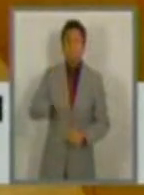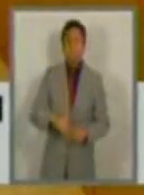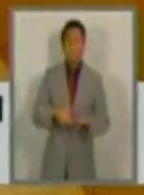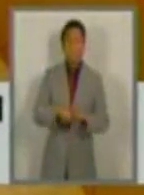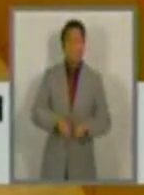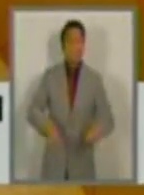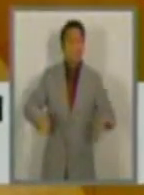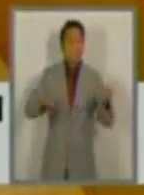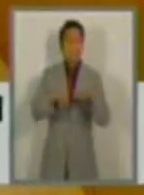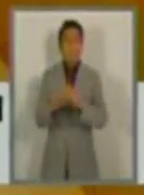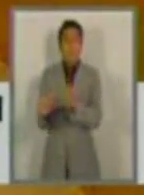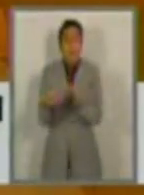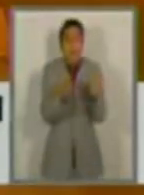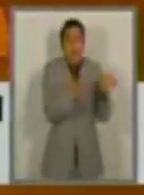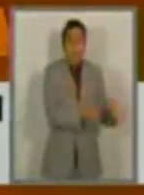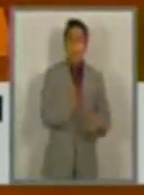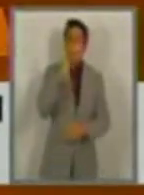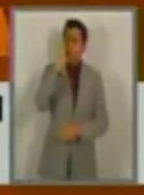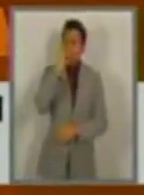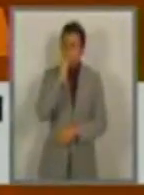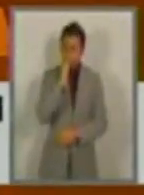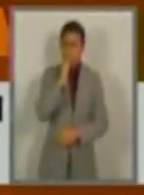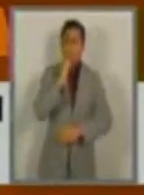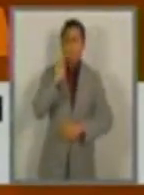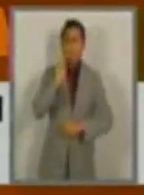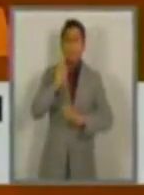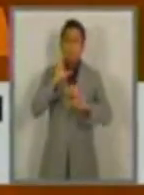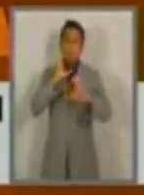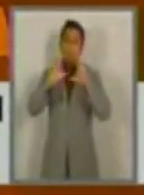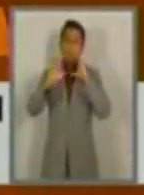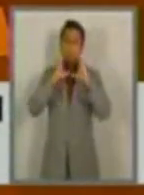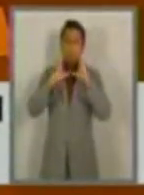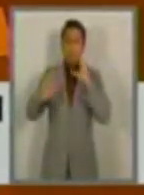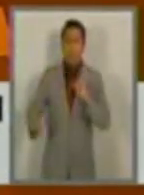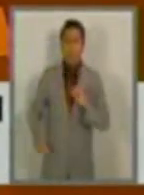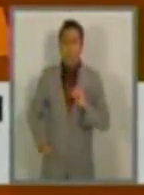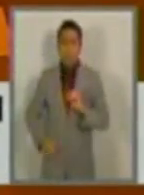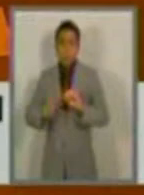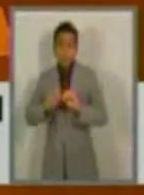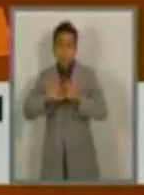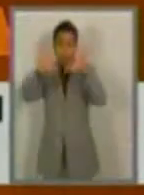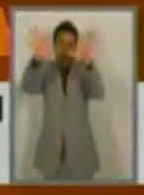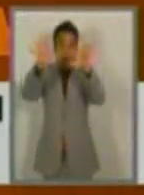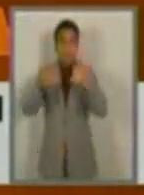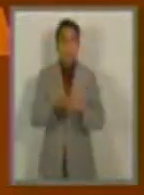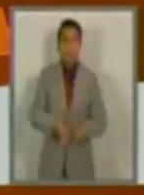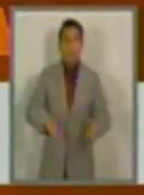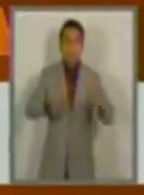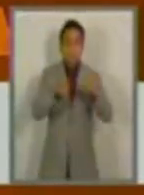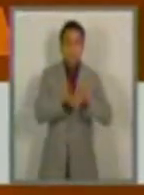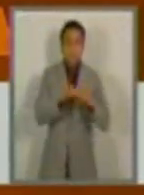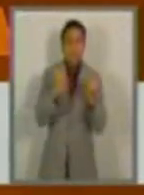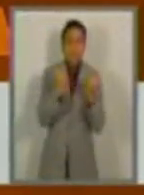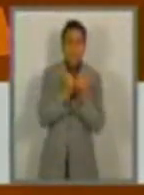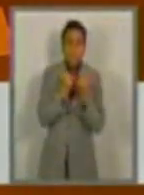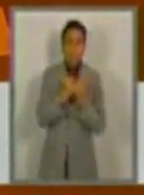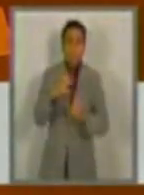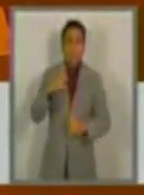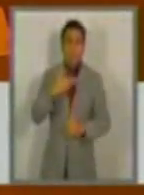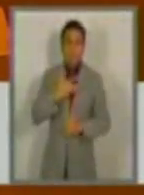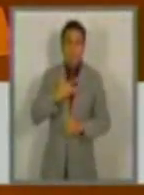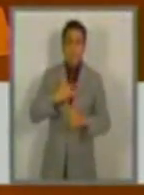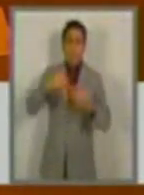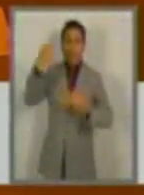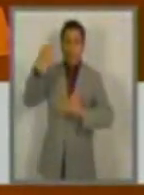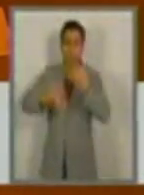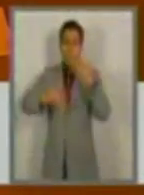de transparencia y rendición de cuentas en materia de publicidad gubernamental. También da cumplimiento a un mandato judicial del que